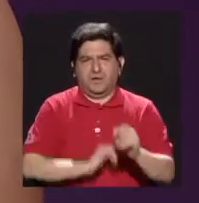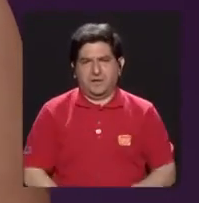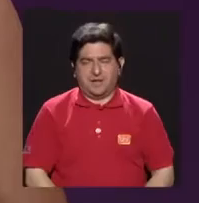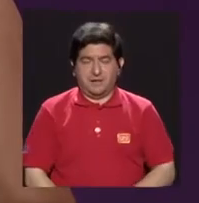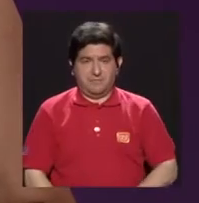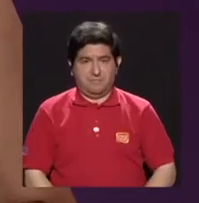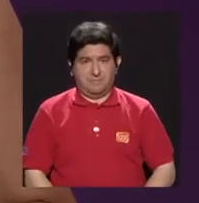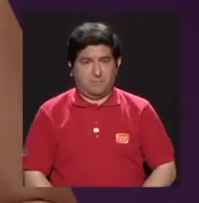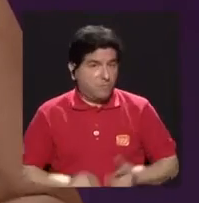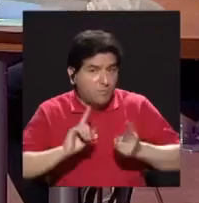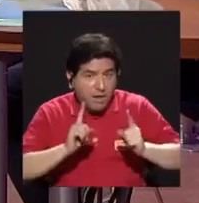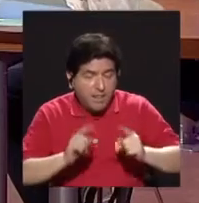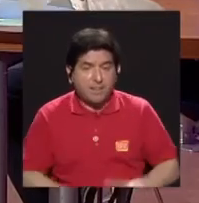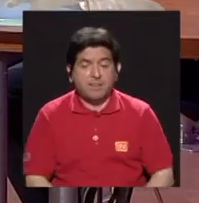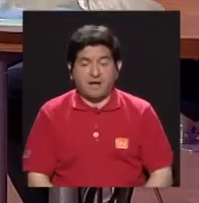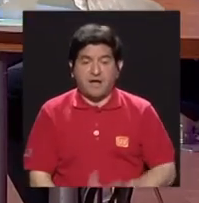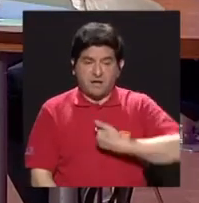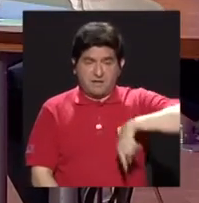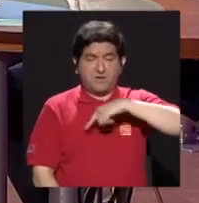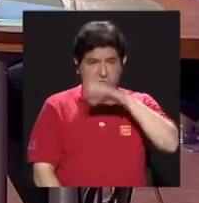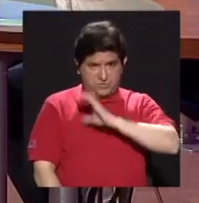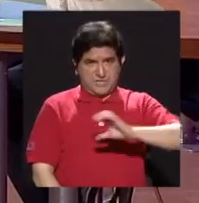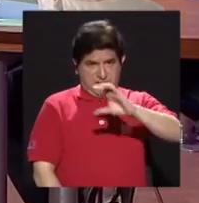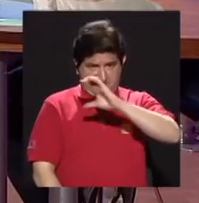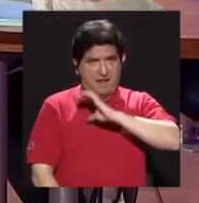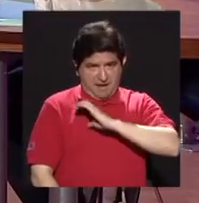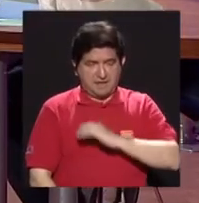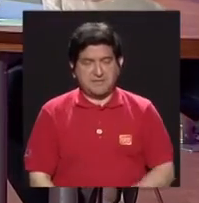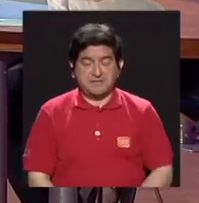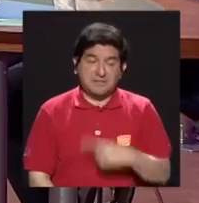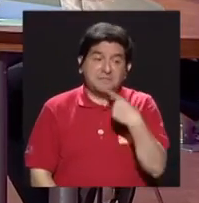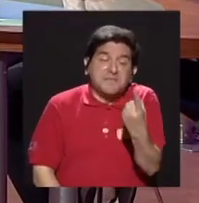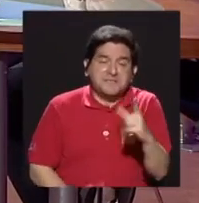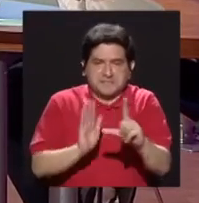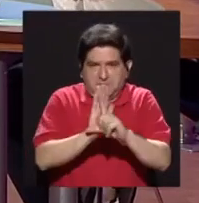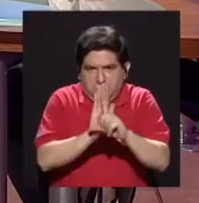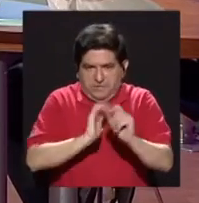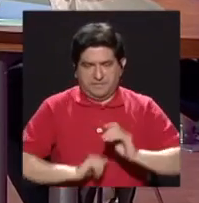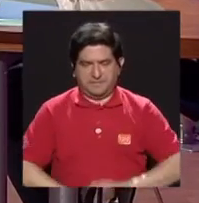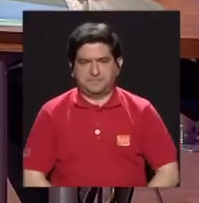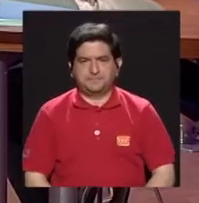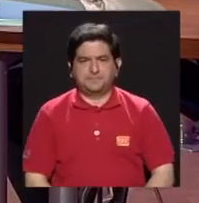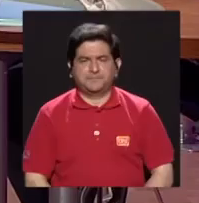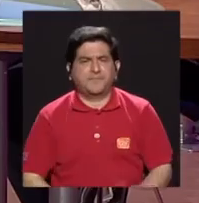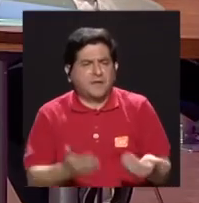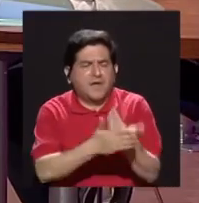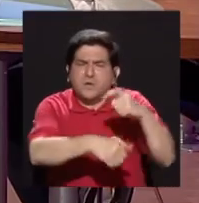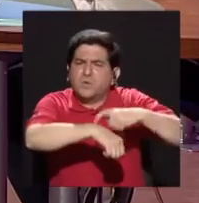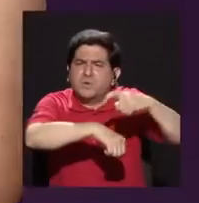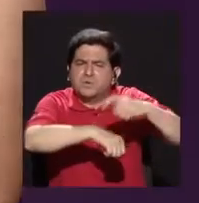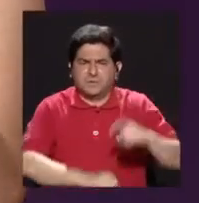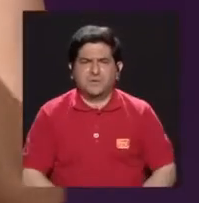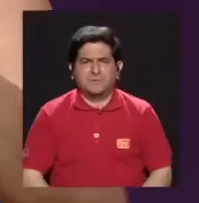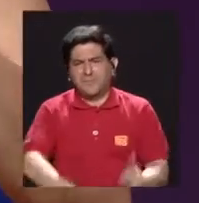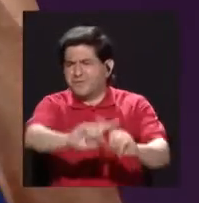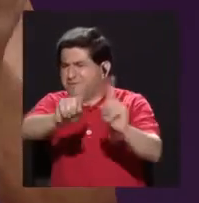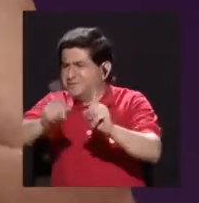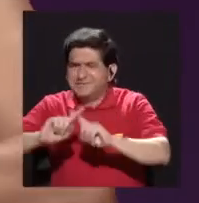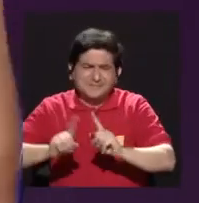es que nos caracteriza, por lo menos en la legalidad. Recientemente ha habido una